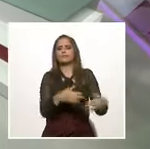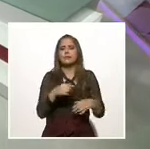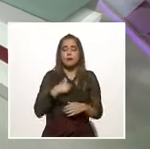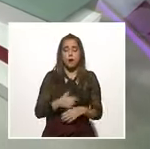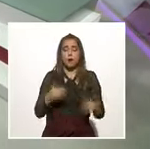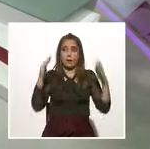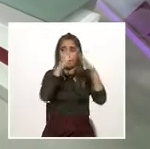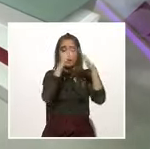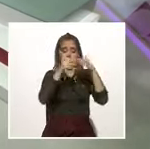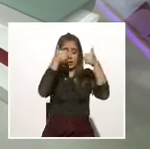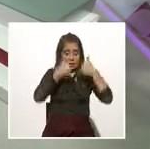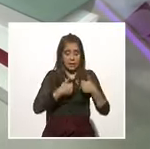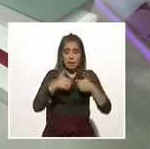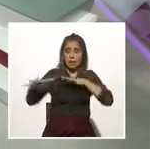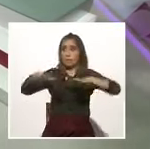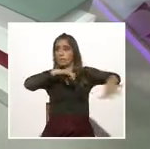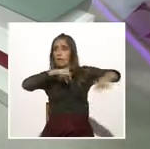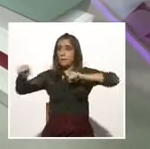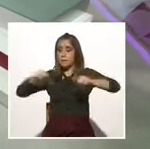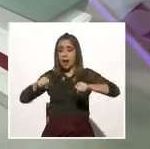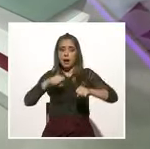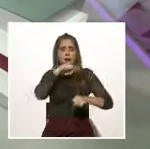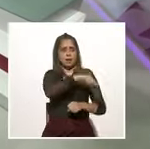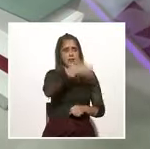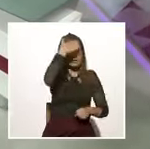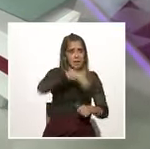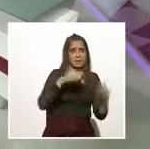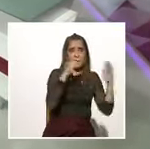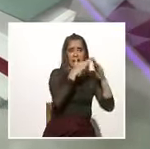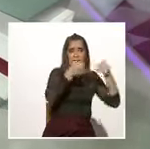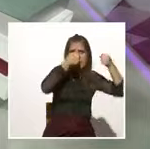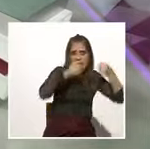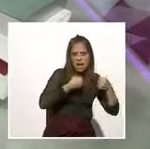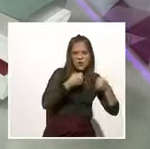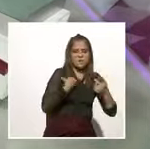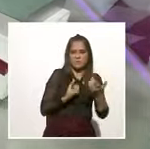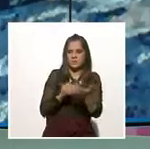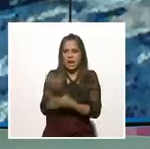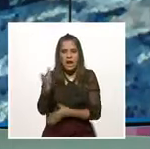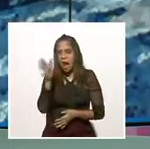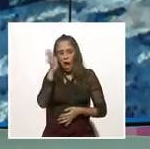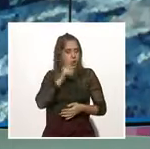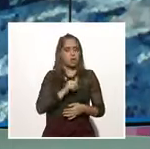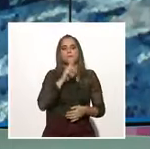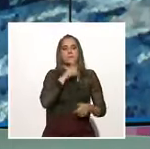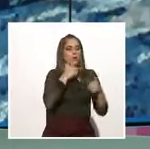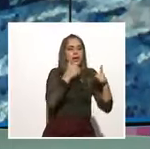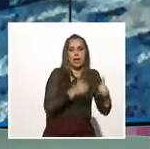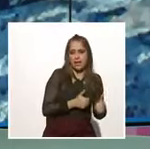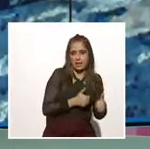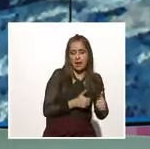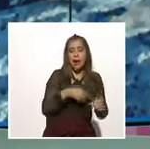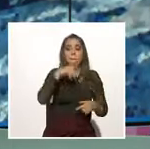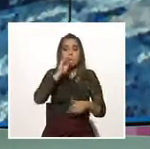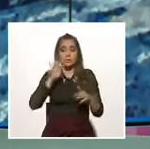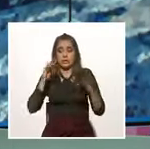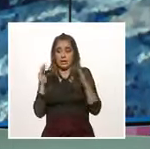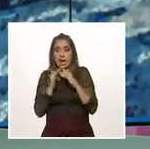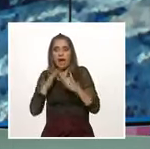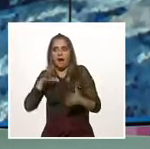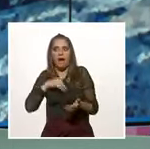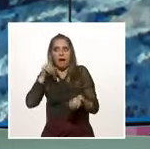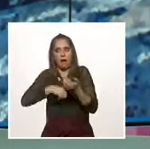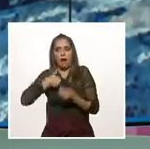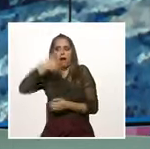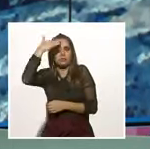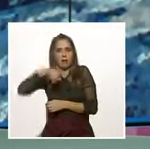mayor riesgo, entonces no me voy a un lugar de mayor riesgo si estoy en uno donde mi riesgo es menor. Por eso no podríamos generalizarlo, pero sí tenemos que involucrarnos, como bien